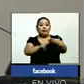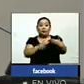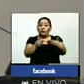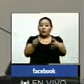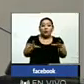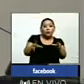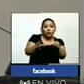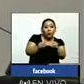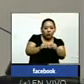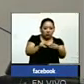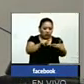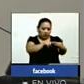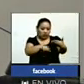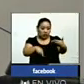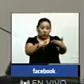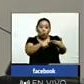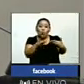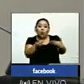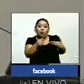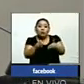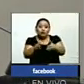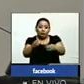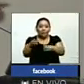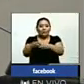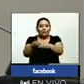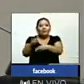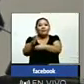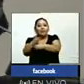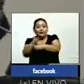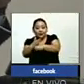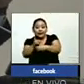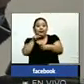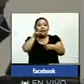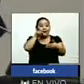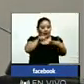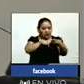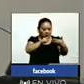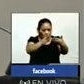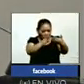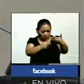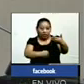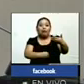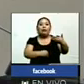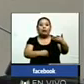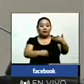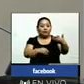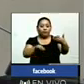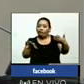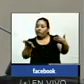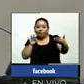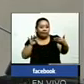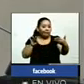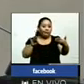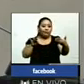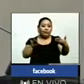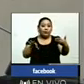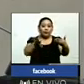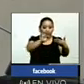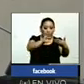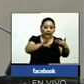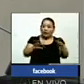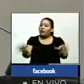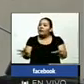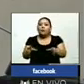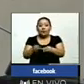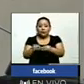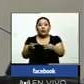cuántos escaños tiene ese instituto político y después quiénes de esos escaños son los que van a ser los